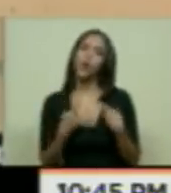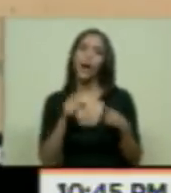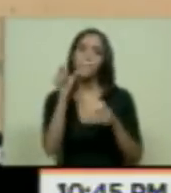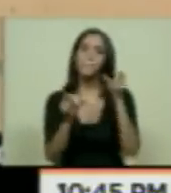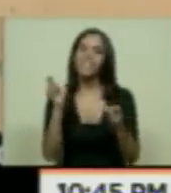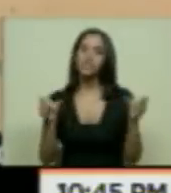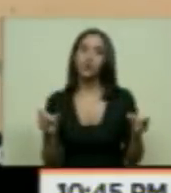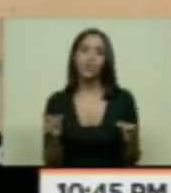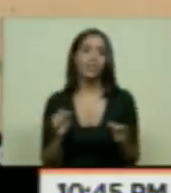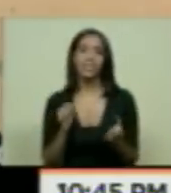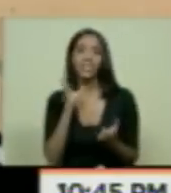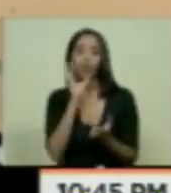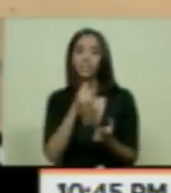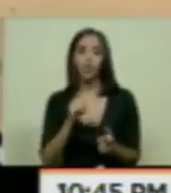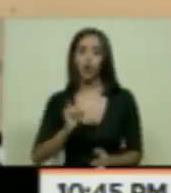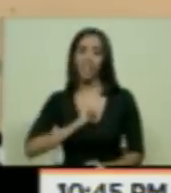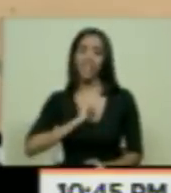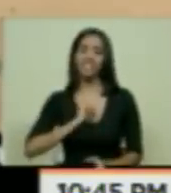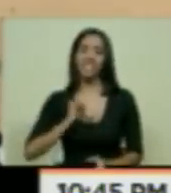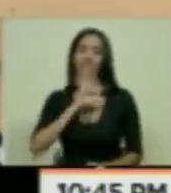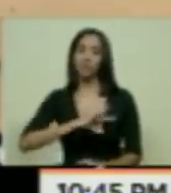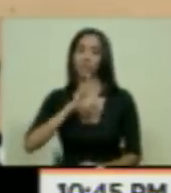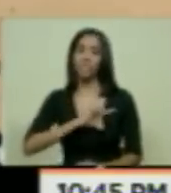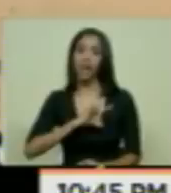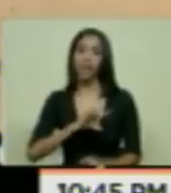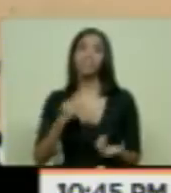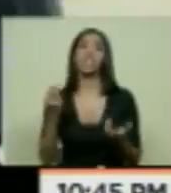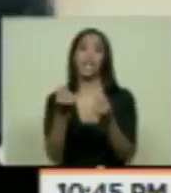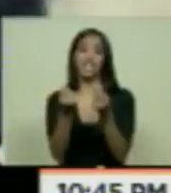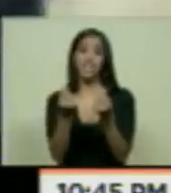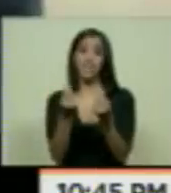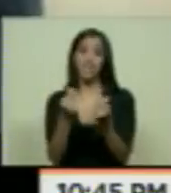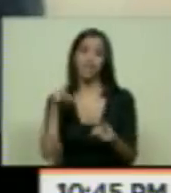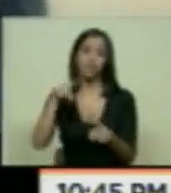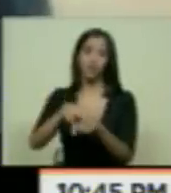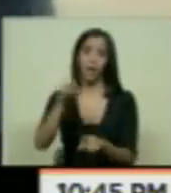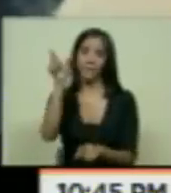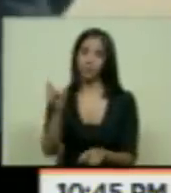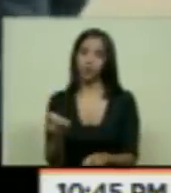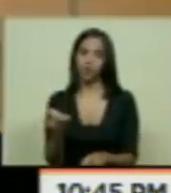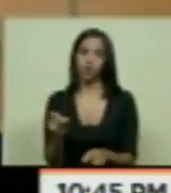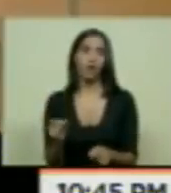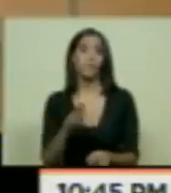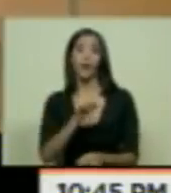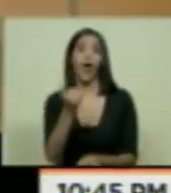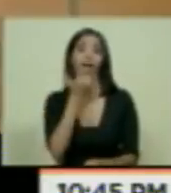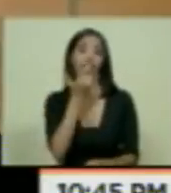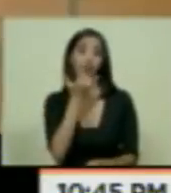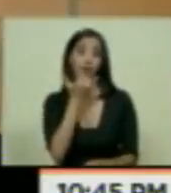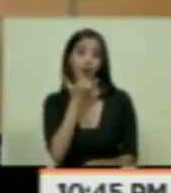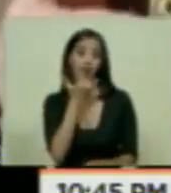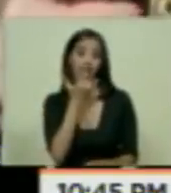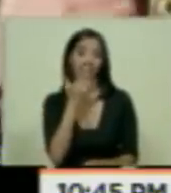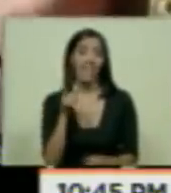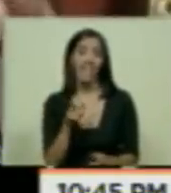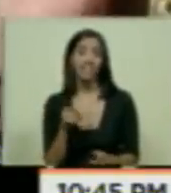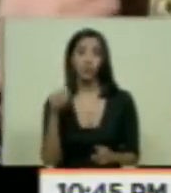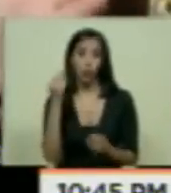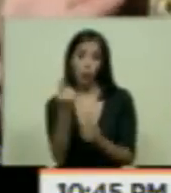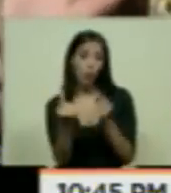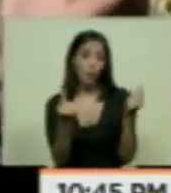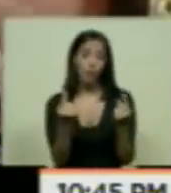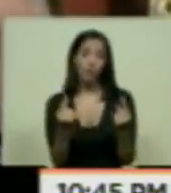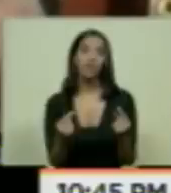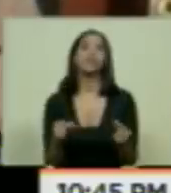que no encuentran una identidad social más allá que a través del dinero y la humillación ajena. Pero no se equivoque, estos no son casos aislados. De cada uno de